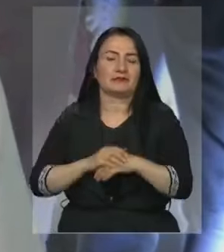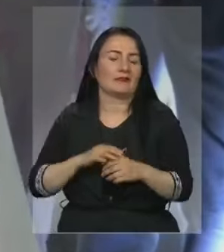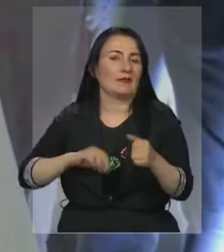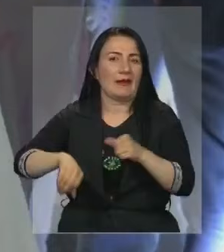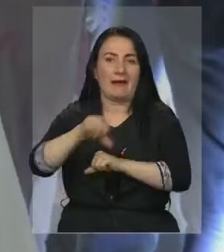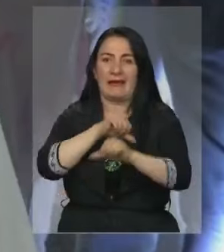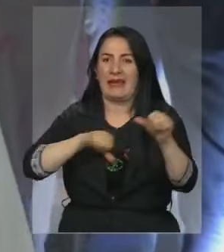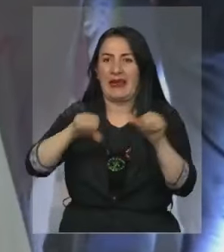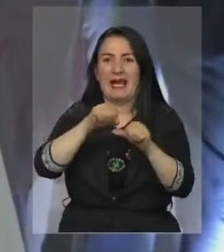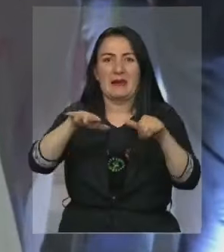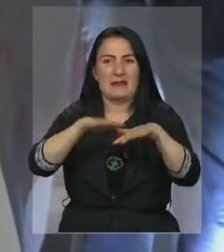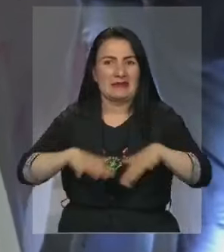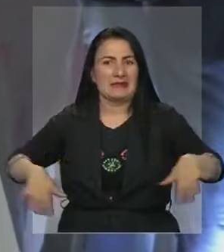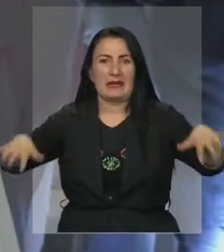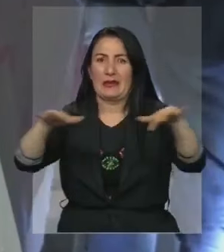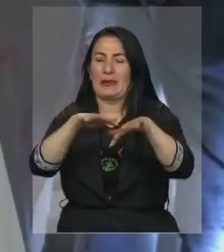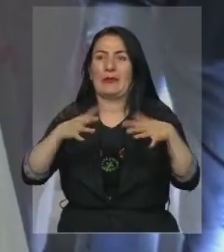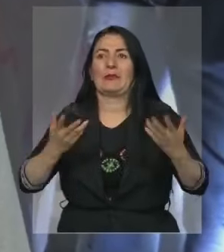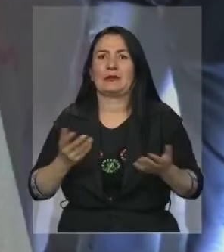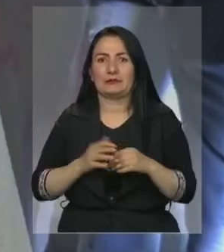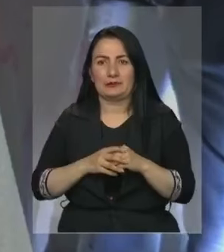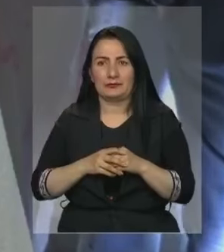cambia el sector,